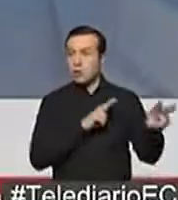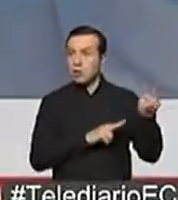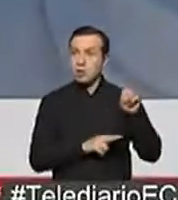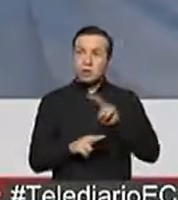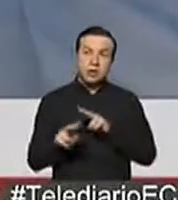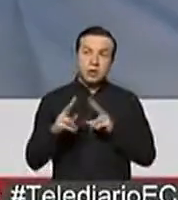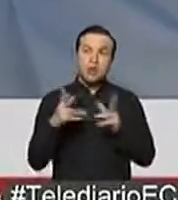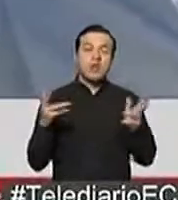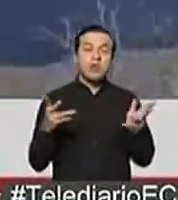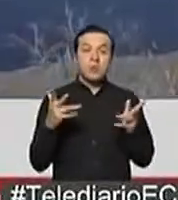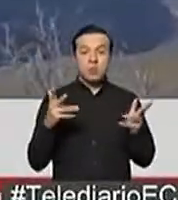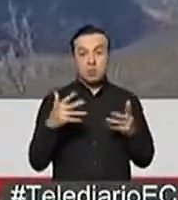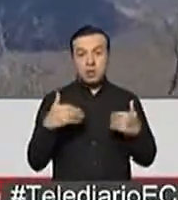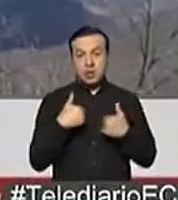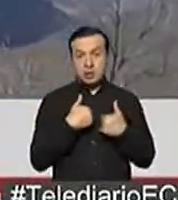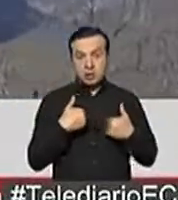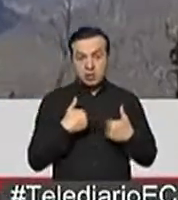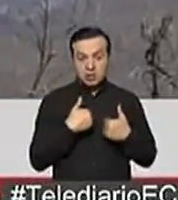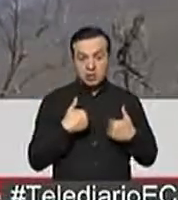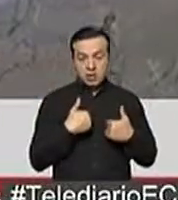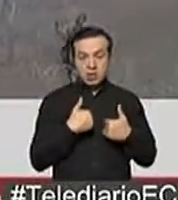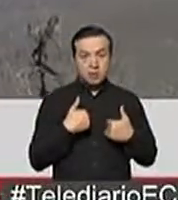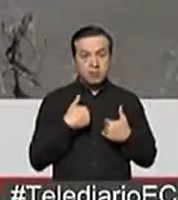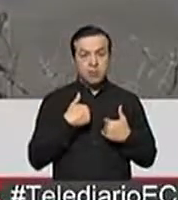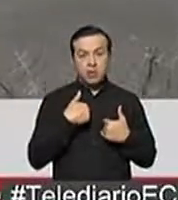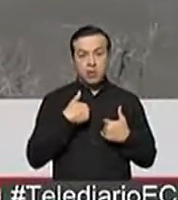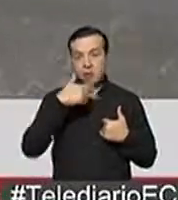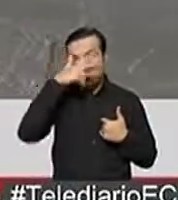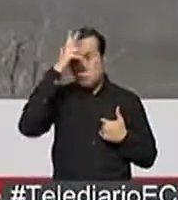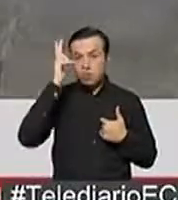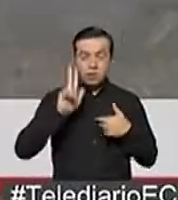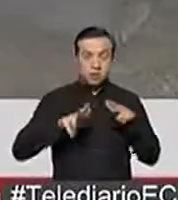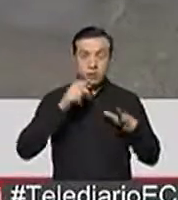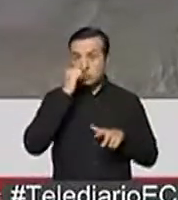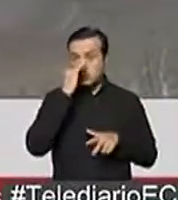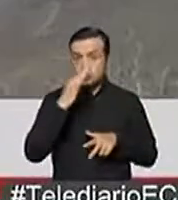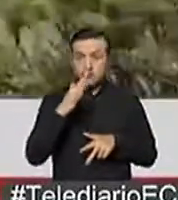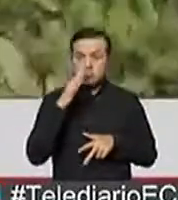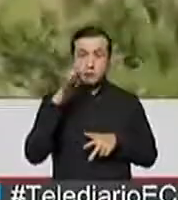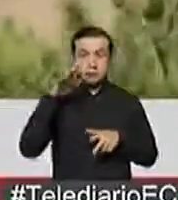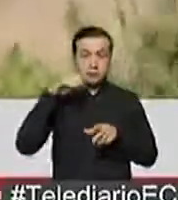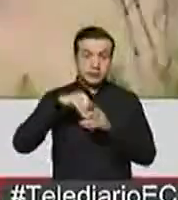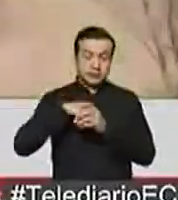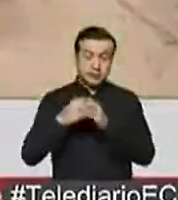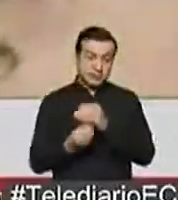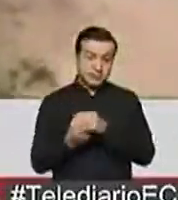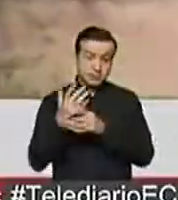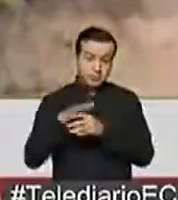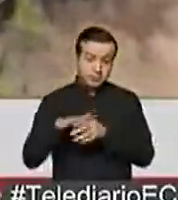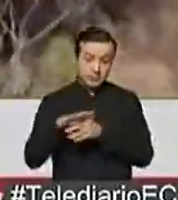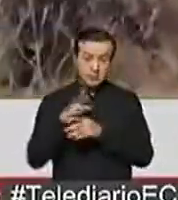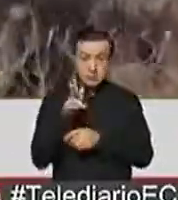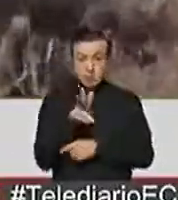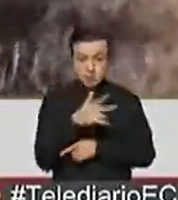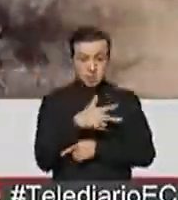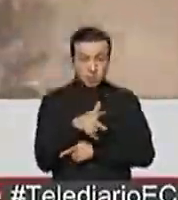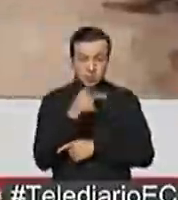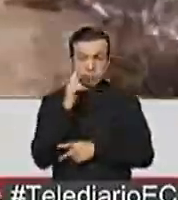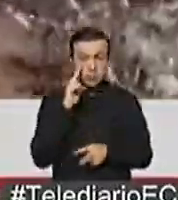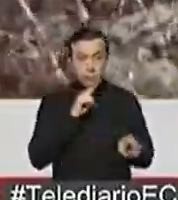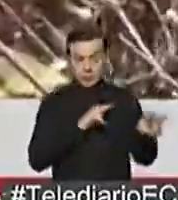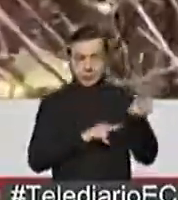iguanas rosadas. En el volcán Wolf se instaló una antena satelital y varias estaciones climáticas